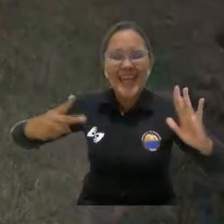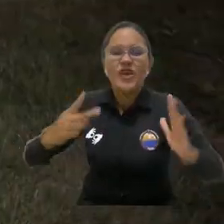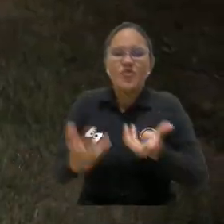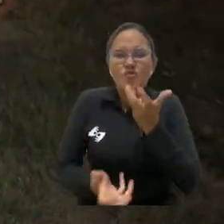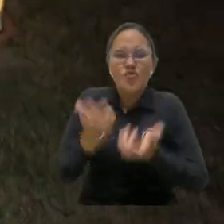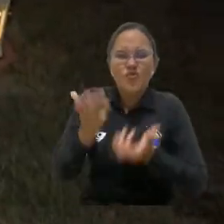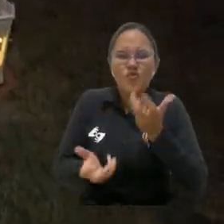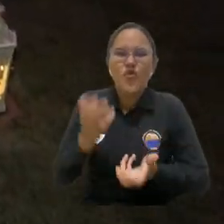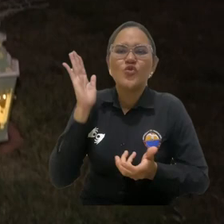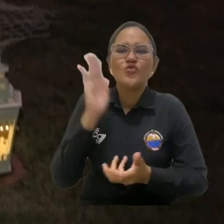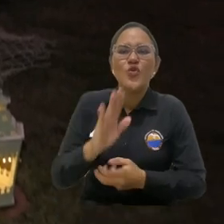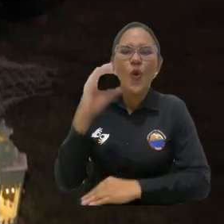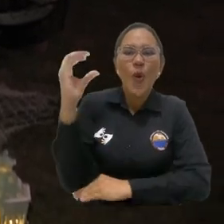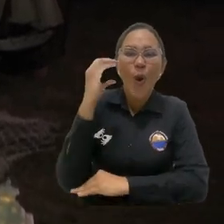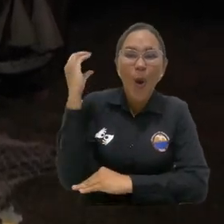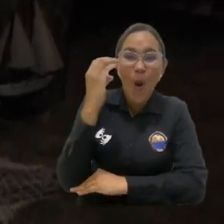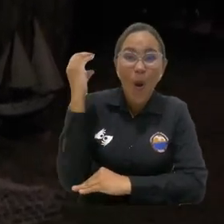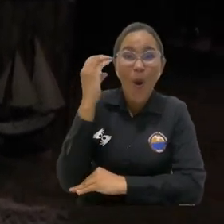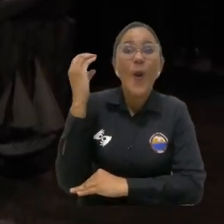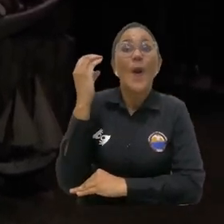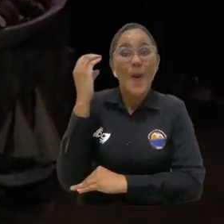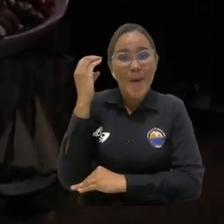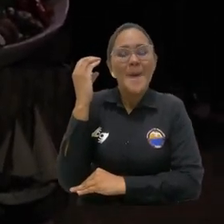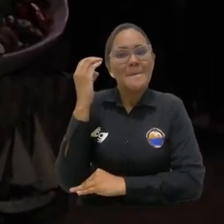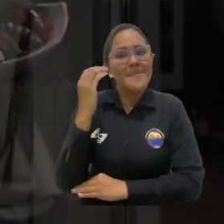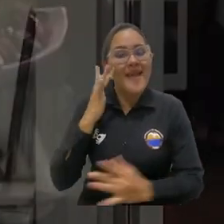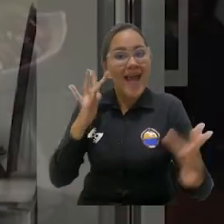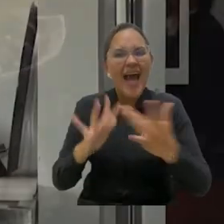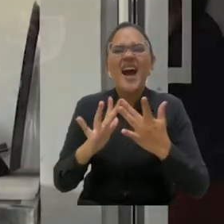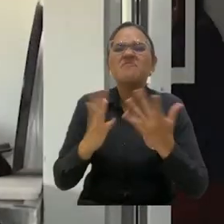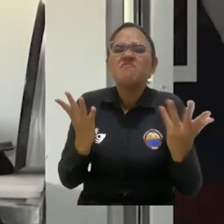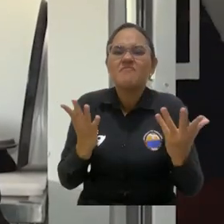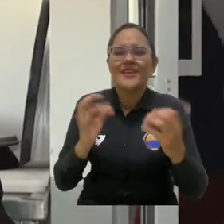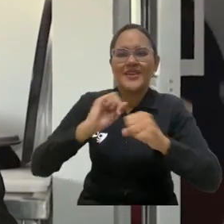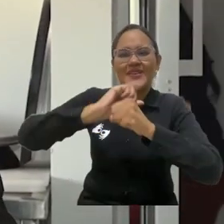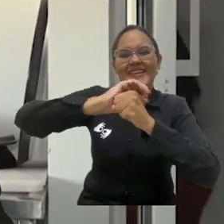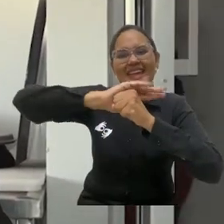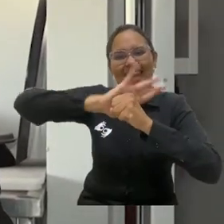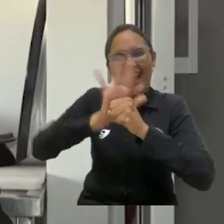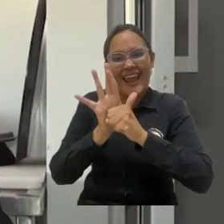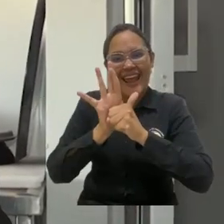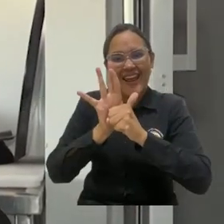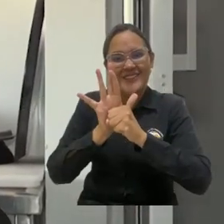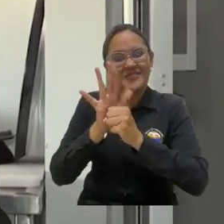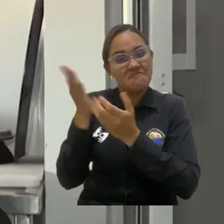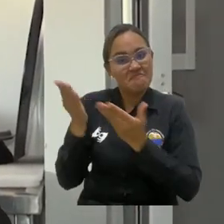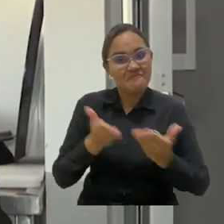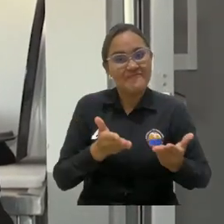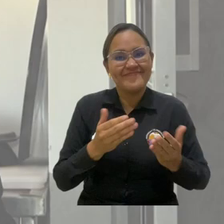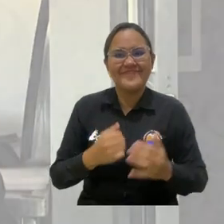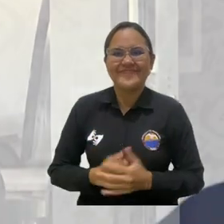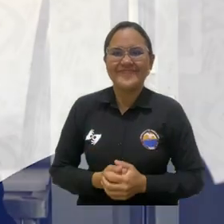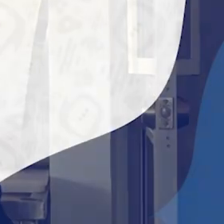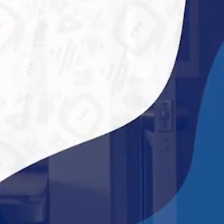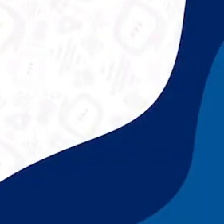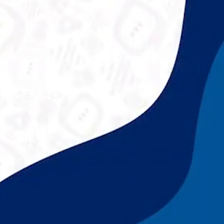Técnico en Cocina Tradicional Colombiana, ofrecido a través del Centro para la Regionalización de la Educación y las Oportunidades,